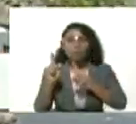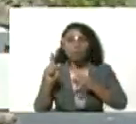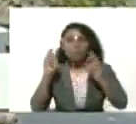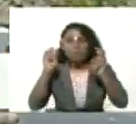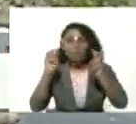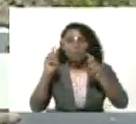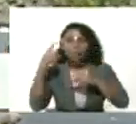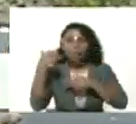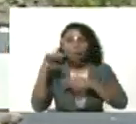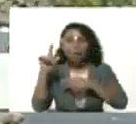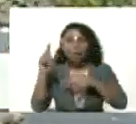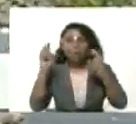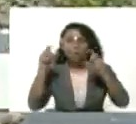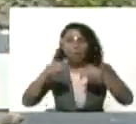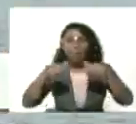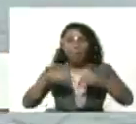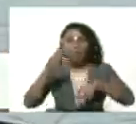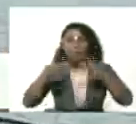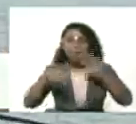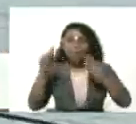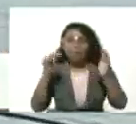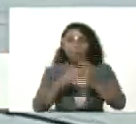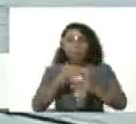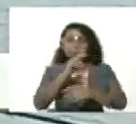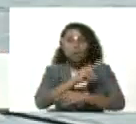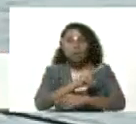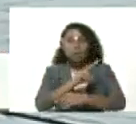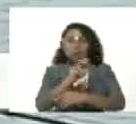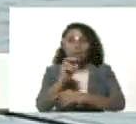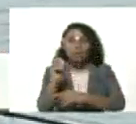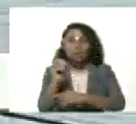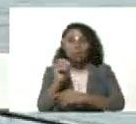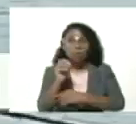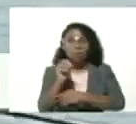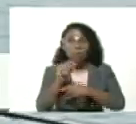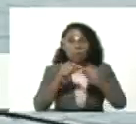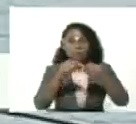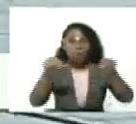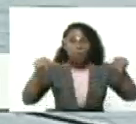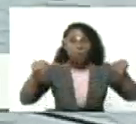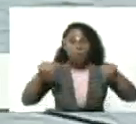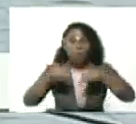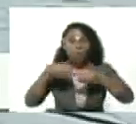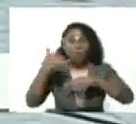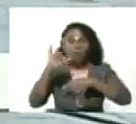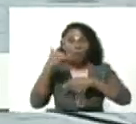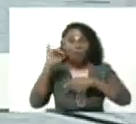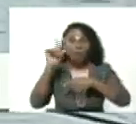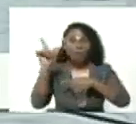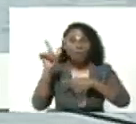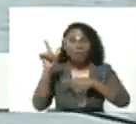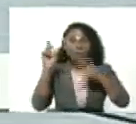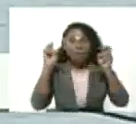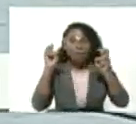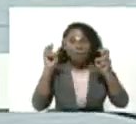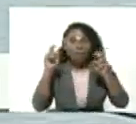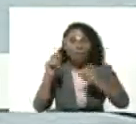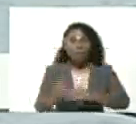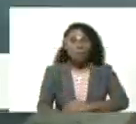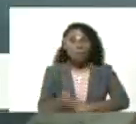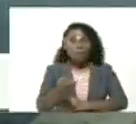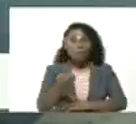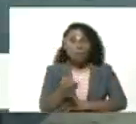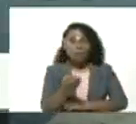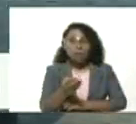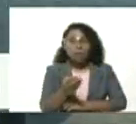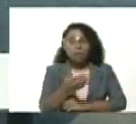una descarga hoy de 13.200 metros cúbicos por segundo, por eso se presenta este fenómeno. Lo importante,